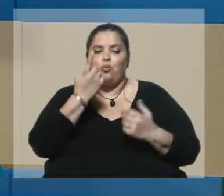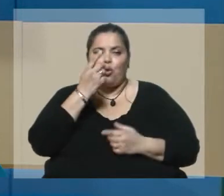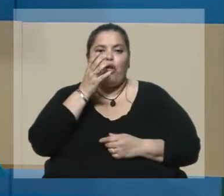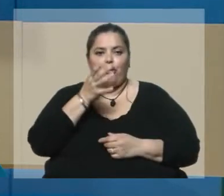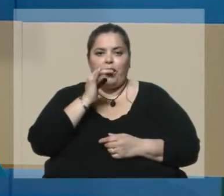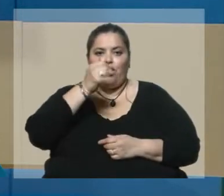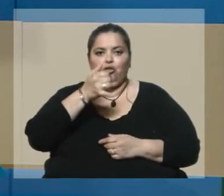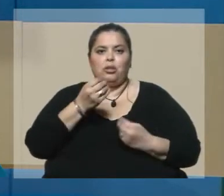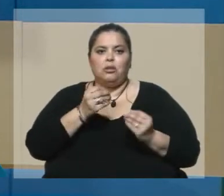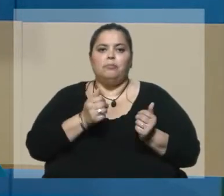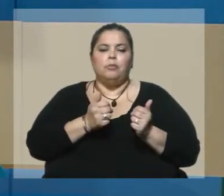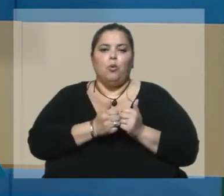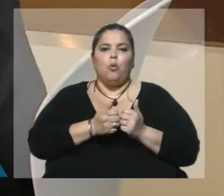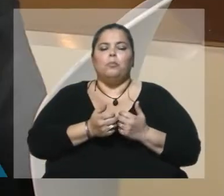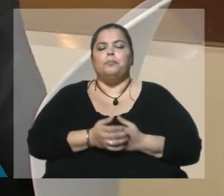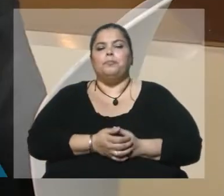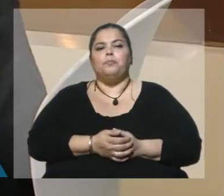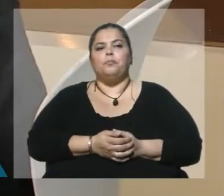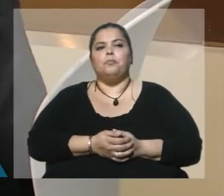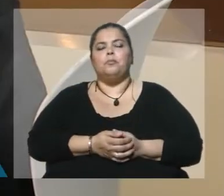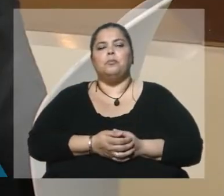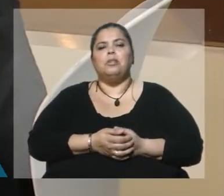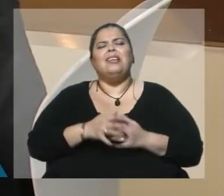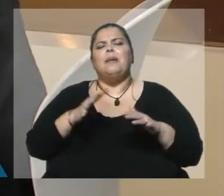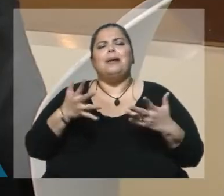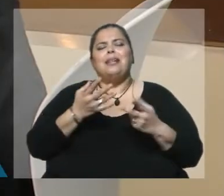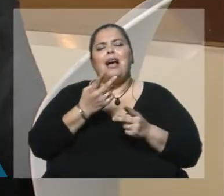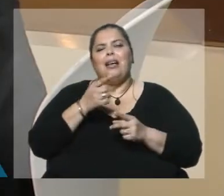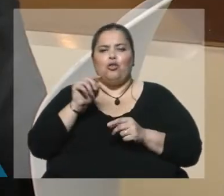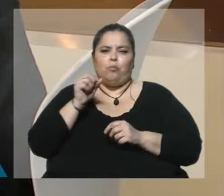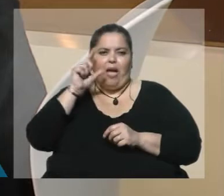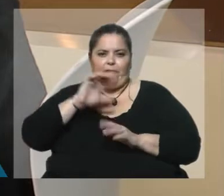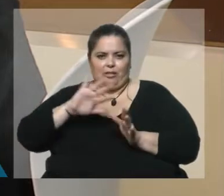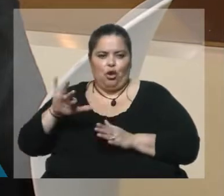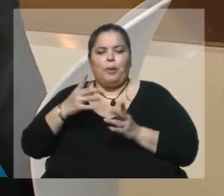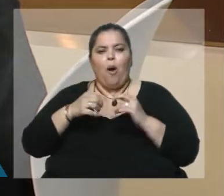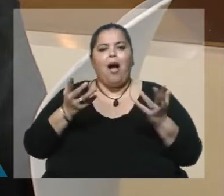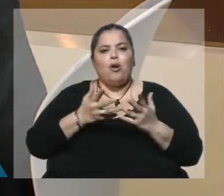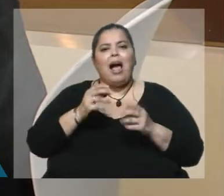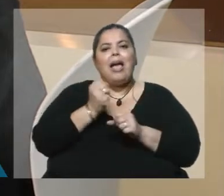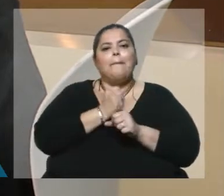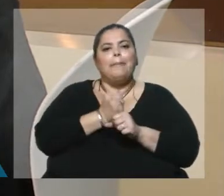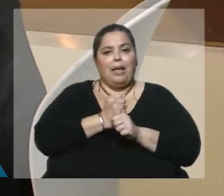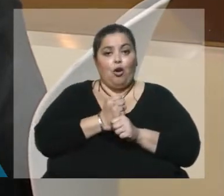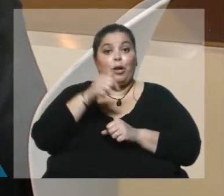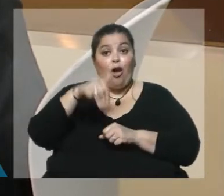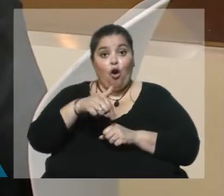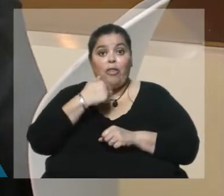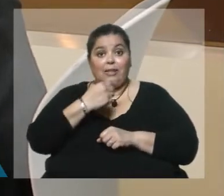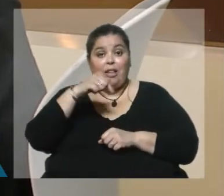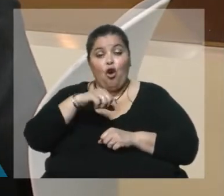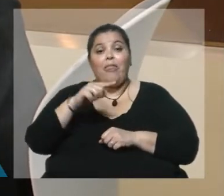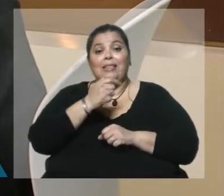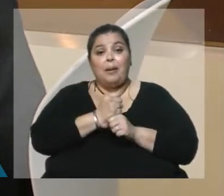junto con con el canal más financiero no hablamos de la inflación qué pasa con el empleo este en Uruguay y estoy hablando ahora bueno el desempleo hoy 8,3